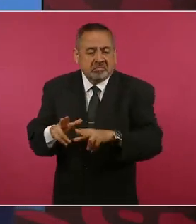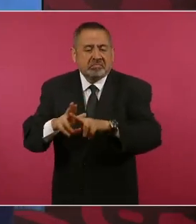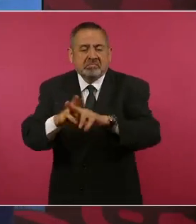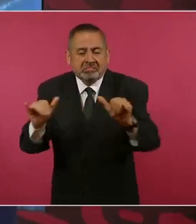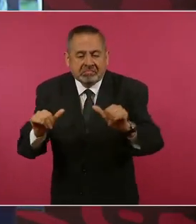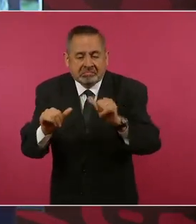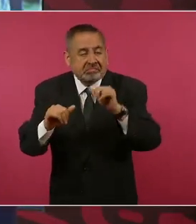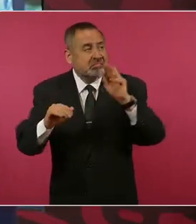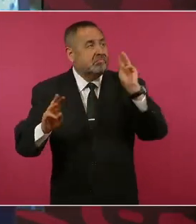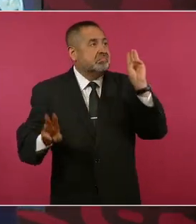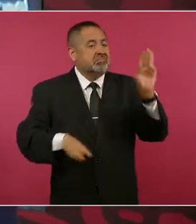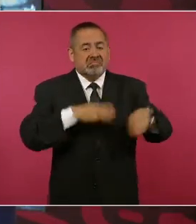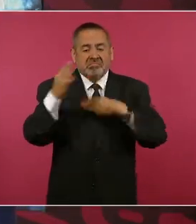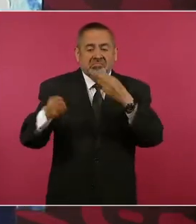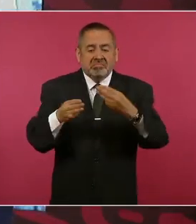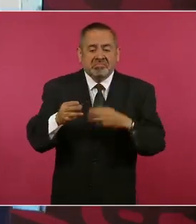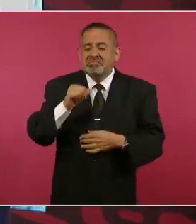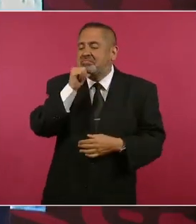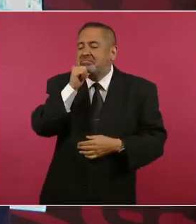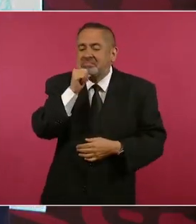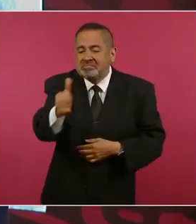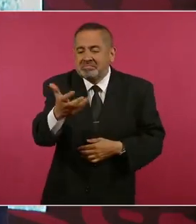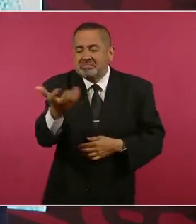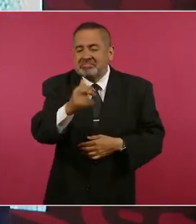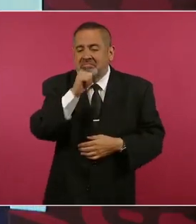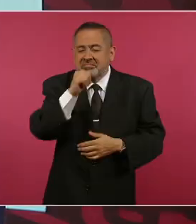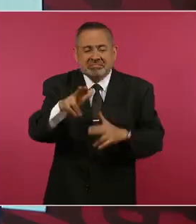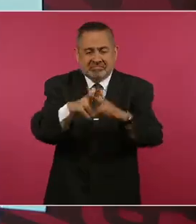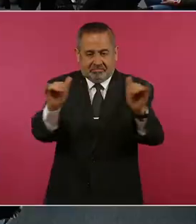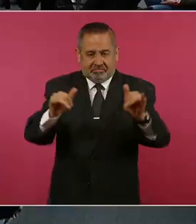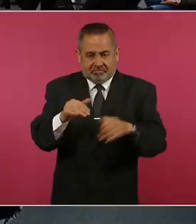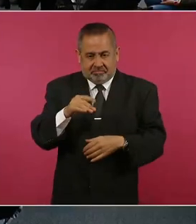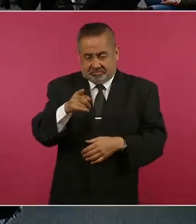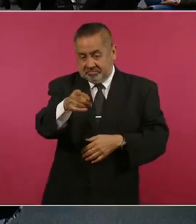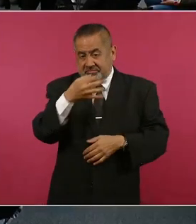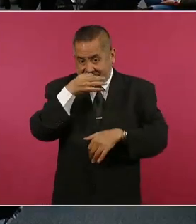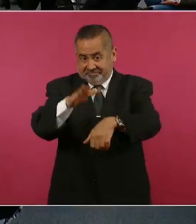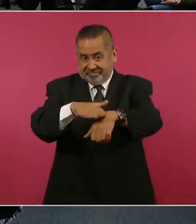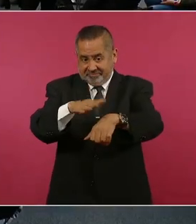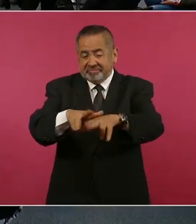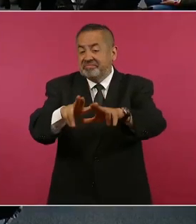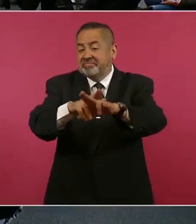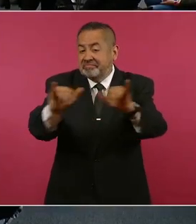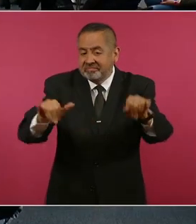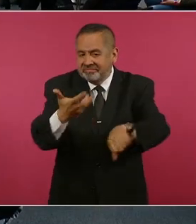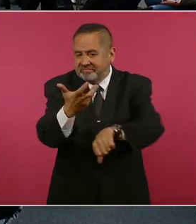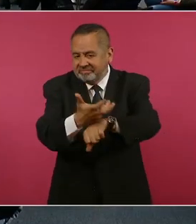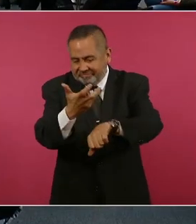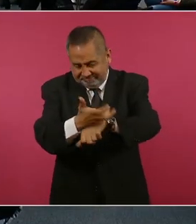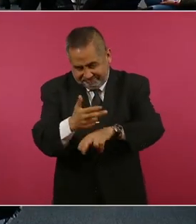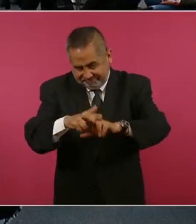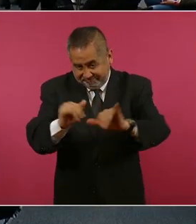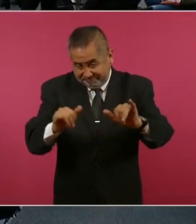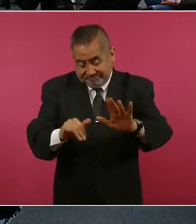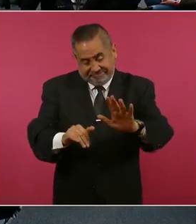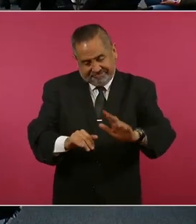hace ningún gobierno en el mundo, y te subrayo, no lo hace en Estados